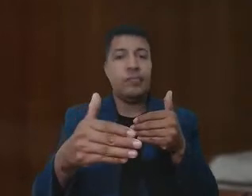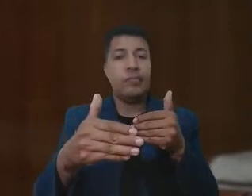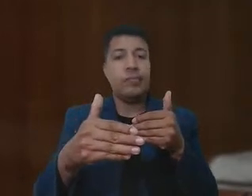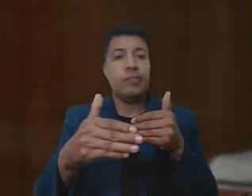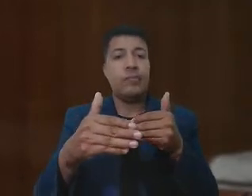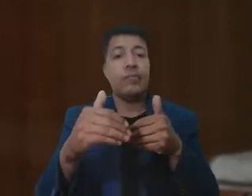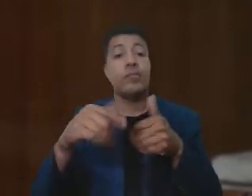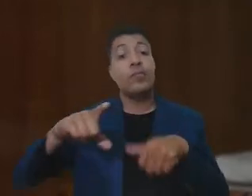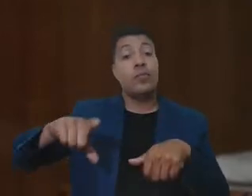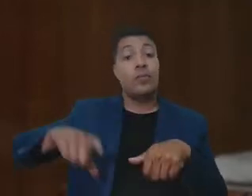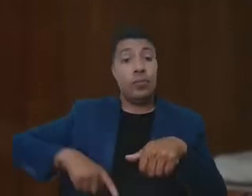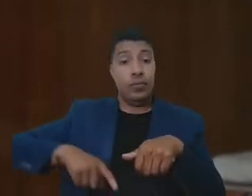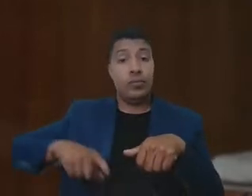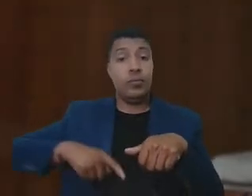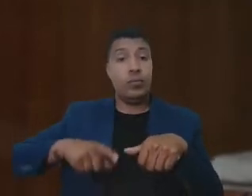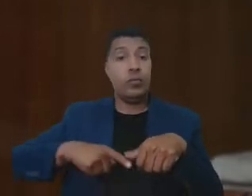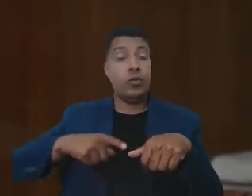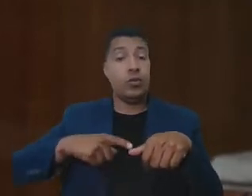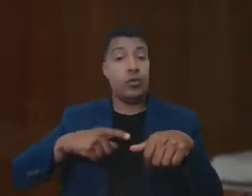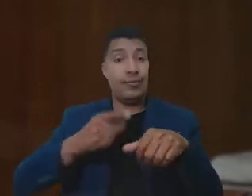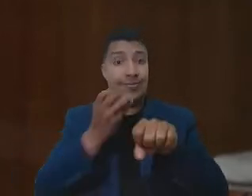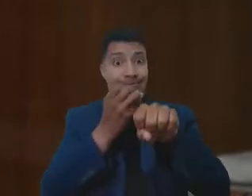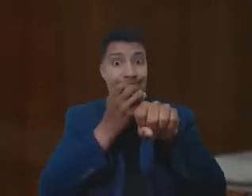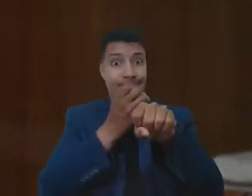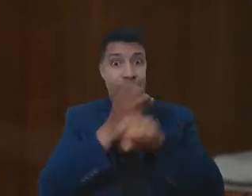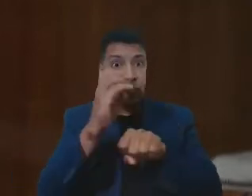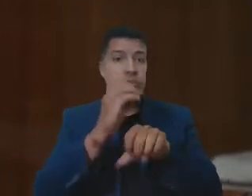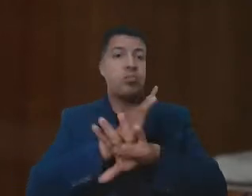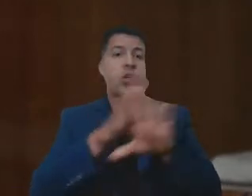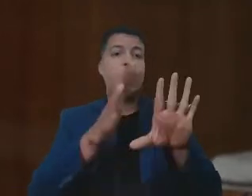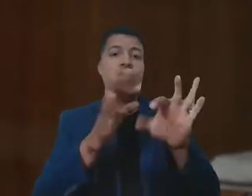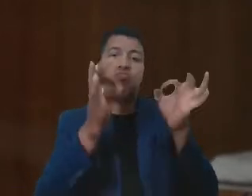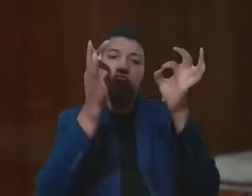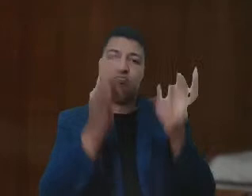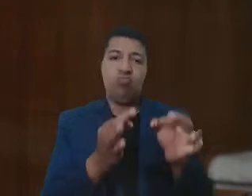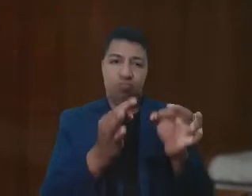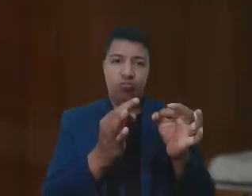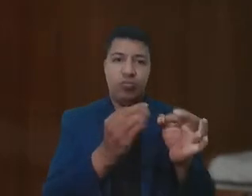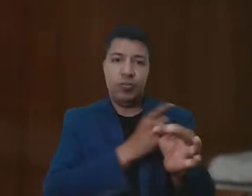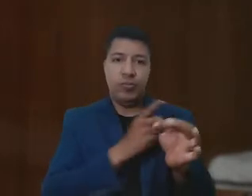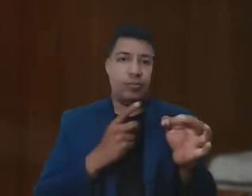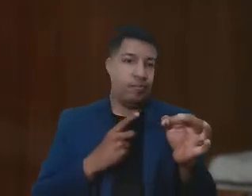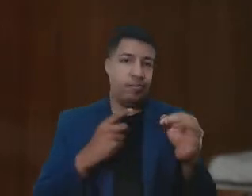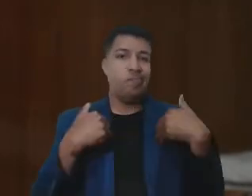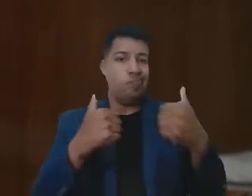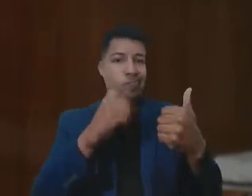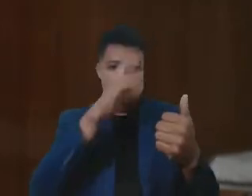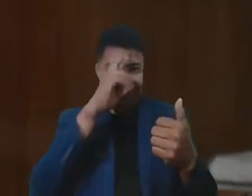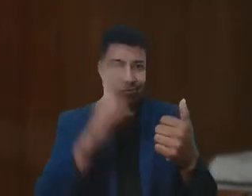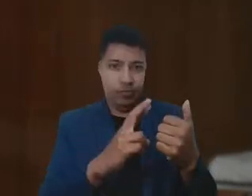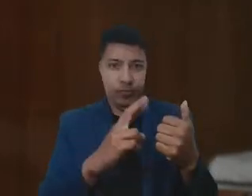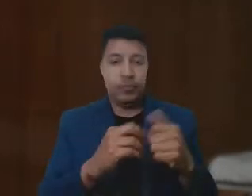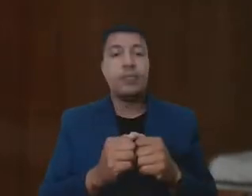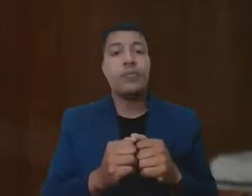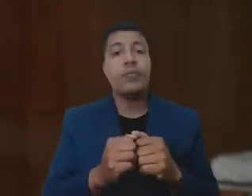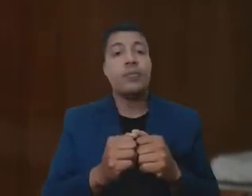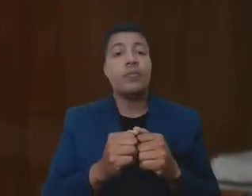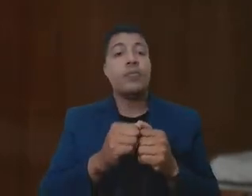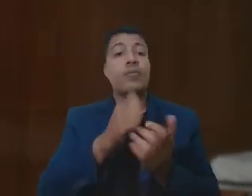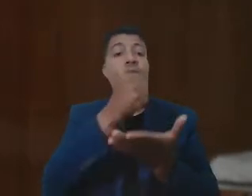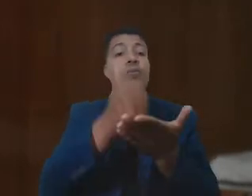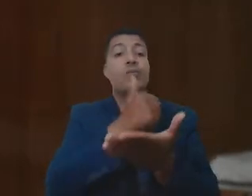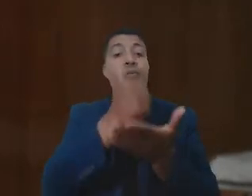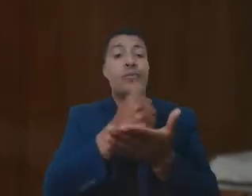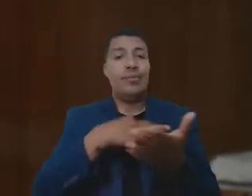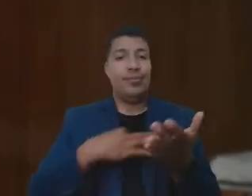el gobernador del Estado, haciendo que se publique y se cumpla. Dado en el Palacio del Poder Legislativo, en la ciudad de Toluca